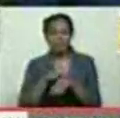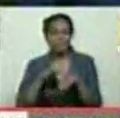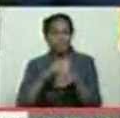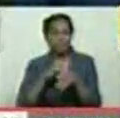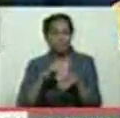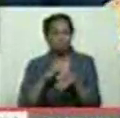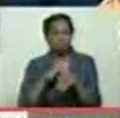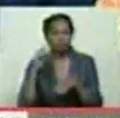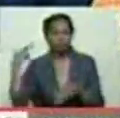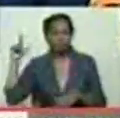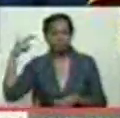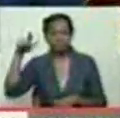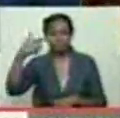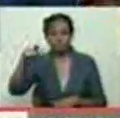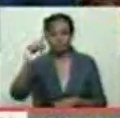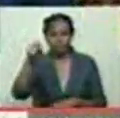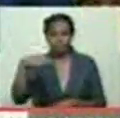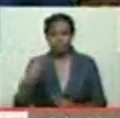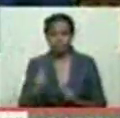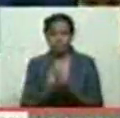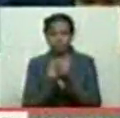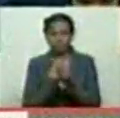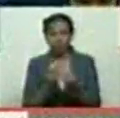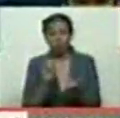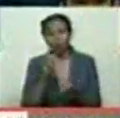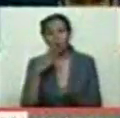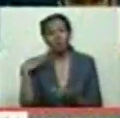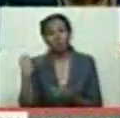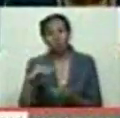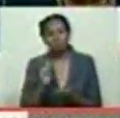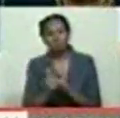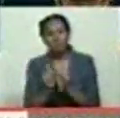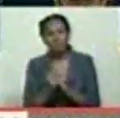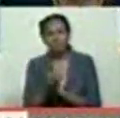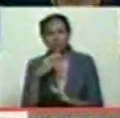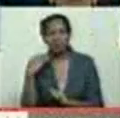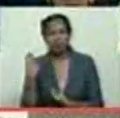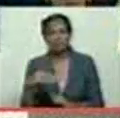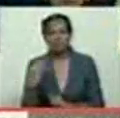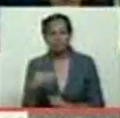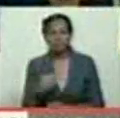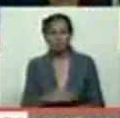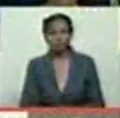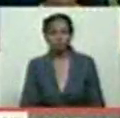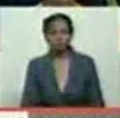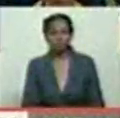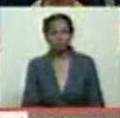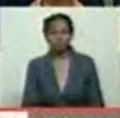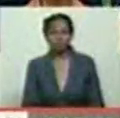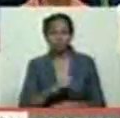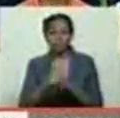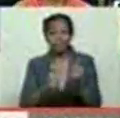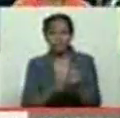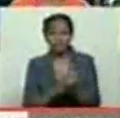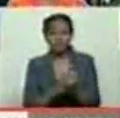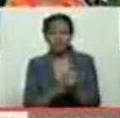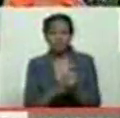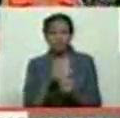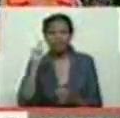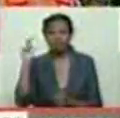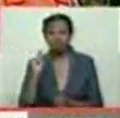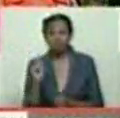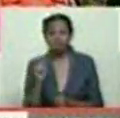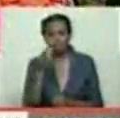para el Transporte, Juventud y Deporte, la viceministra de Turismo de los Pueblos